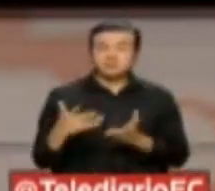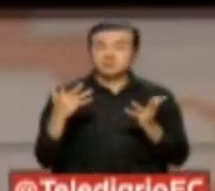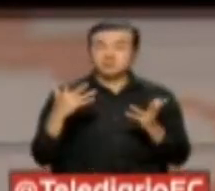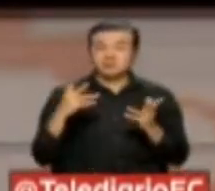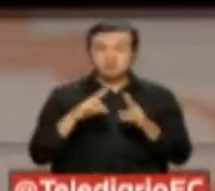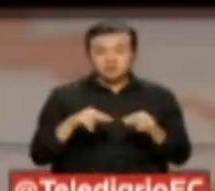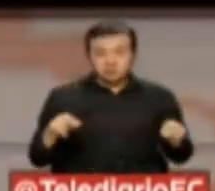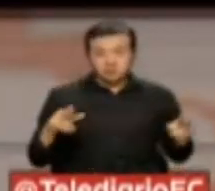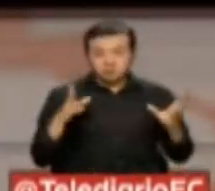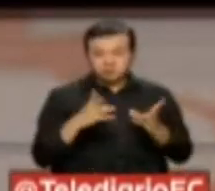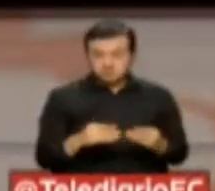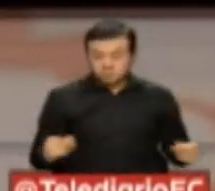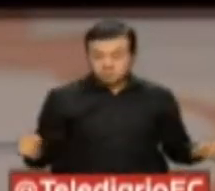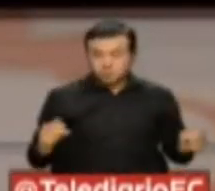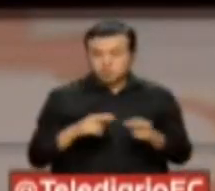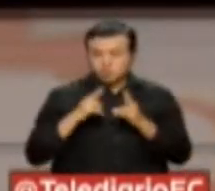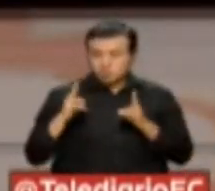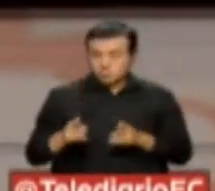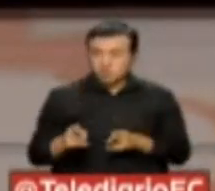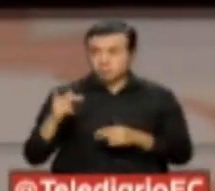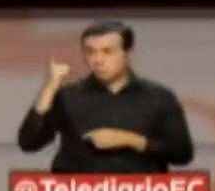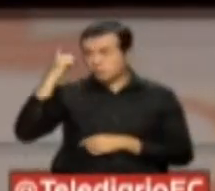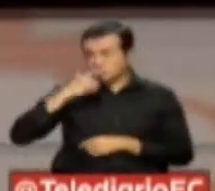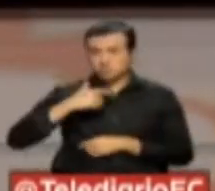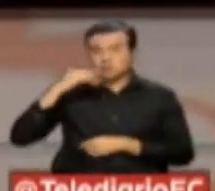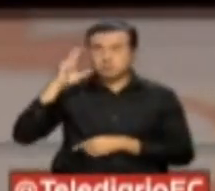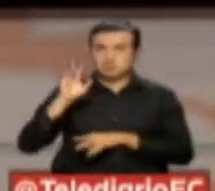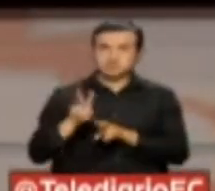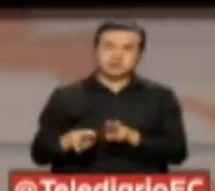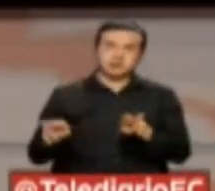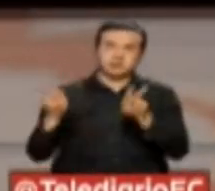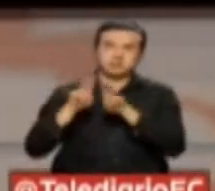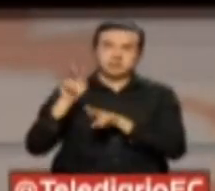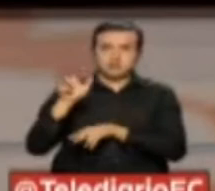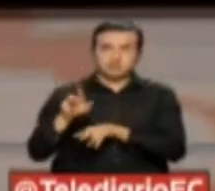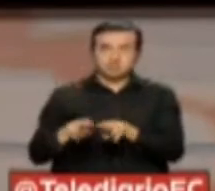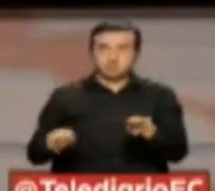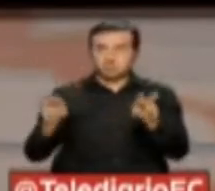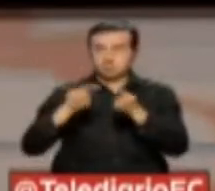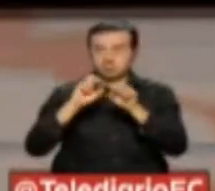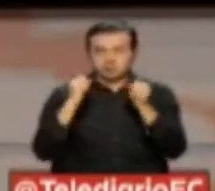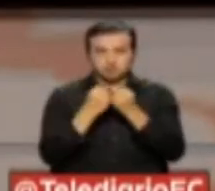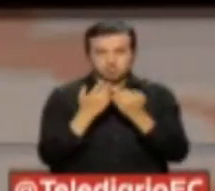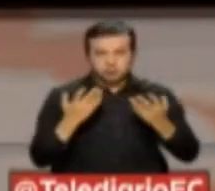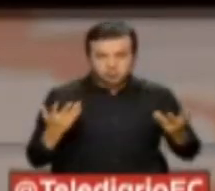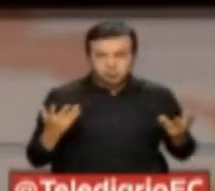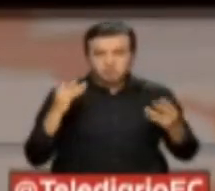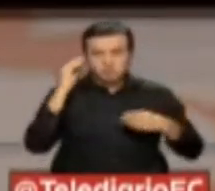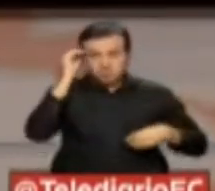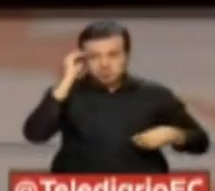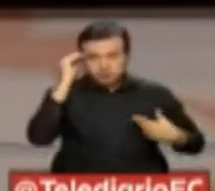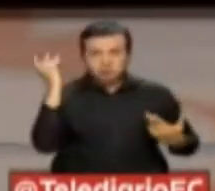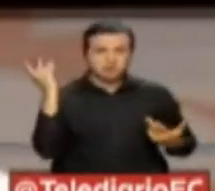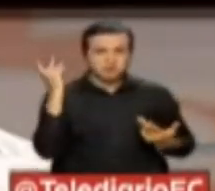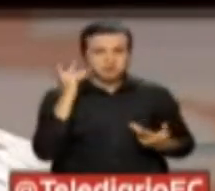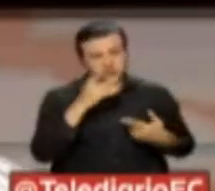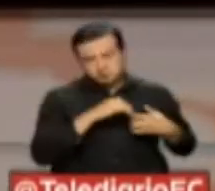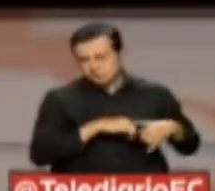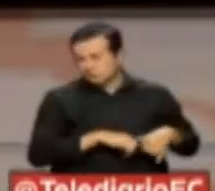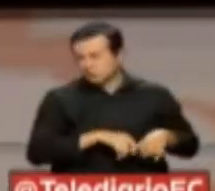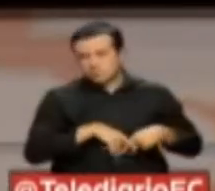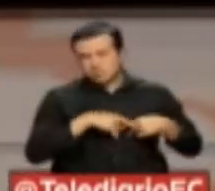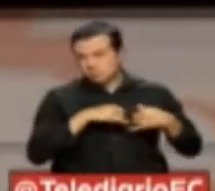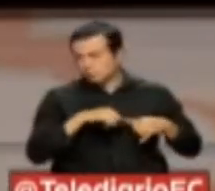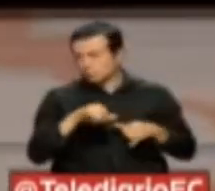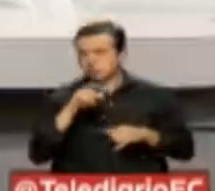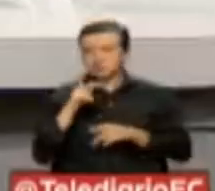pero si el ser humano que es el individuo más valioso la persona más valiosa de una sociedad tiene estos valores va a poder subsistir y bien